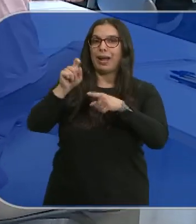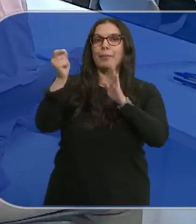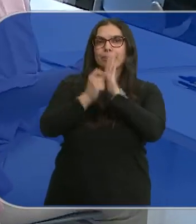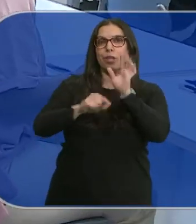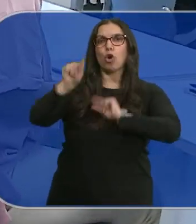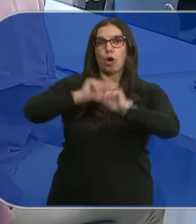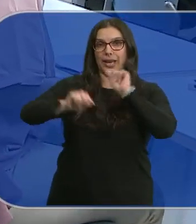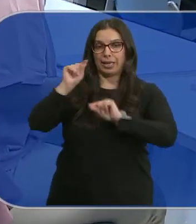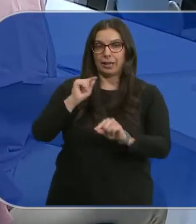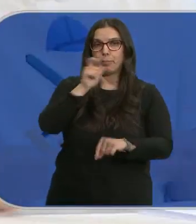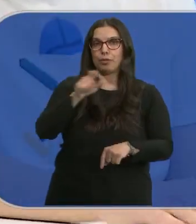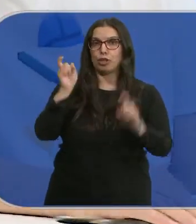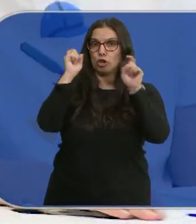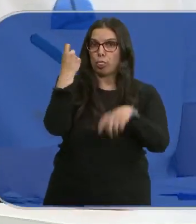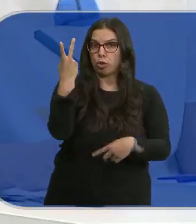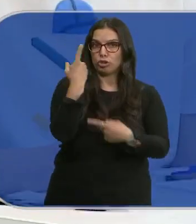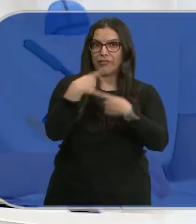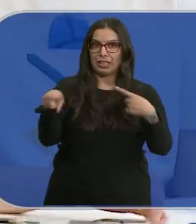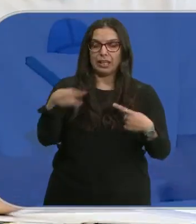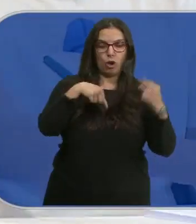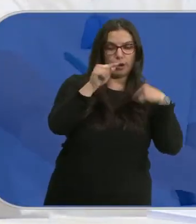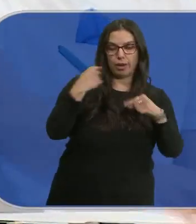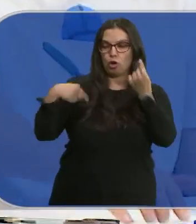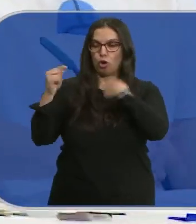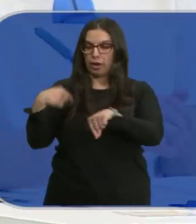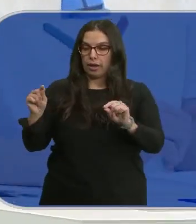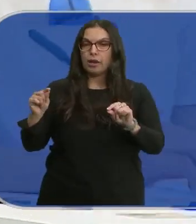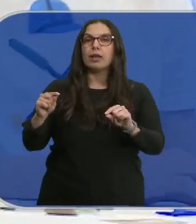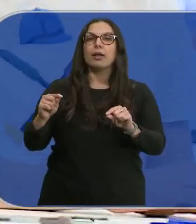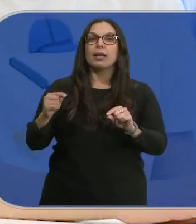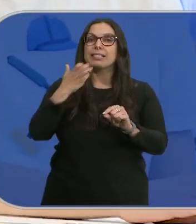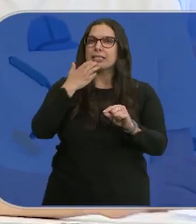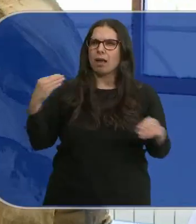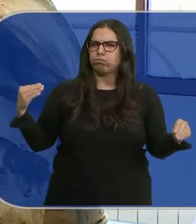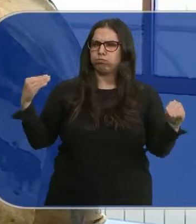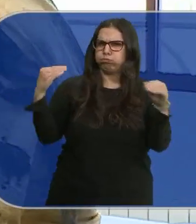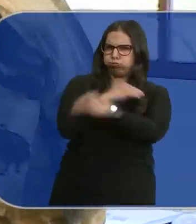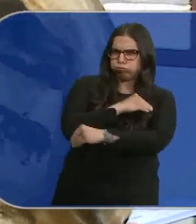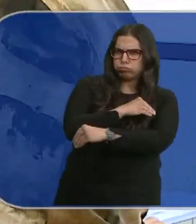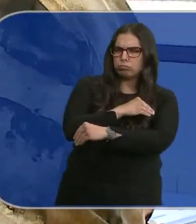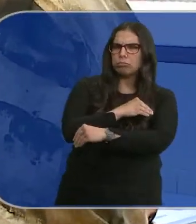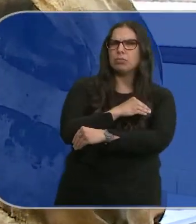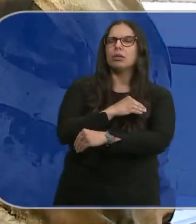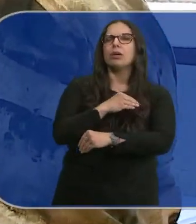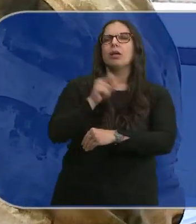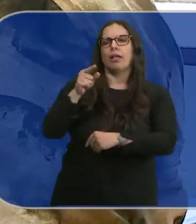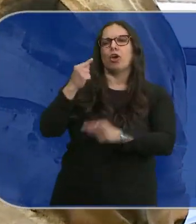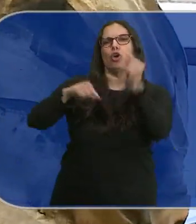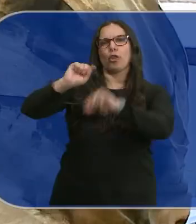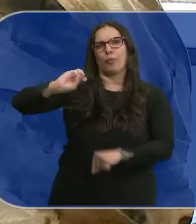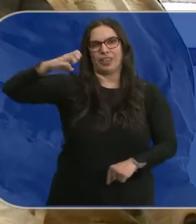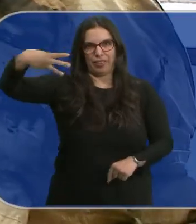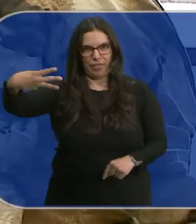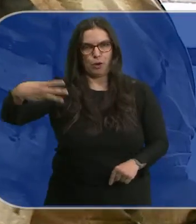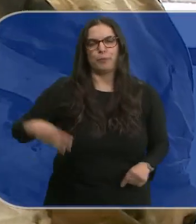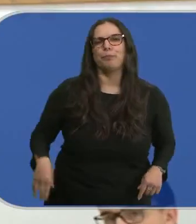los exámenes. Habrá 2 profesores distintos que corrijan los exámenes. Si la diferencia entre ambas pruebas supera los 2 puntos, habrá una corrección por